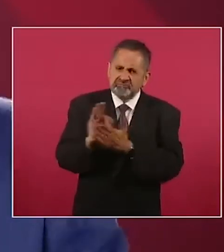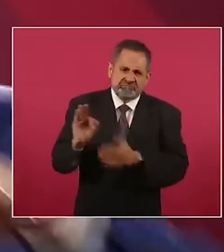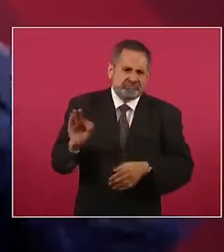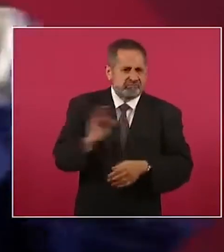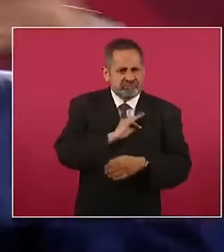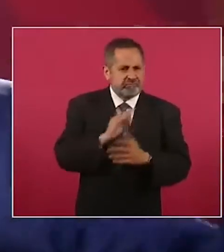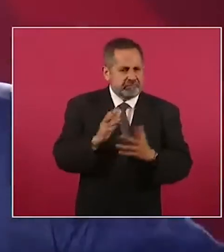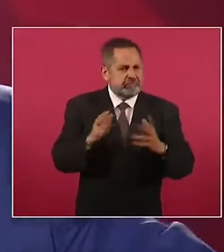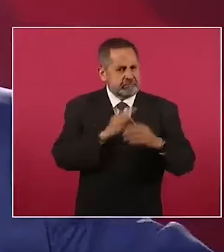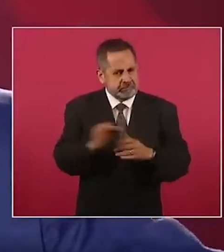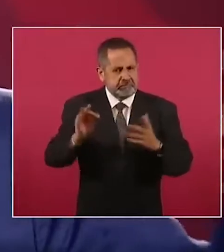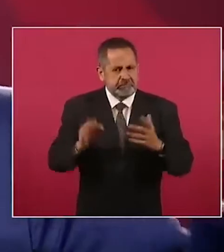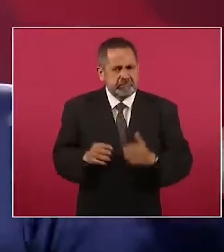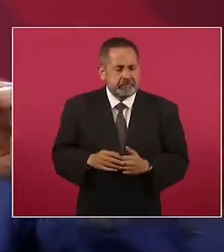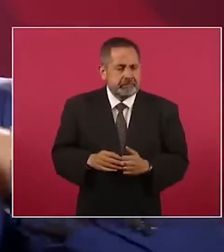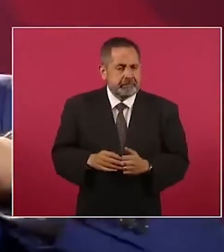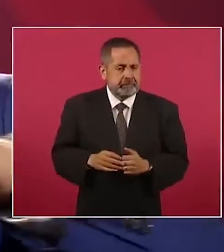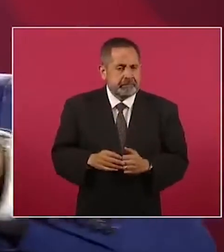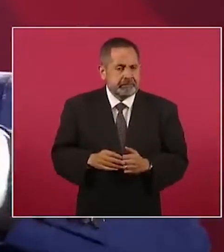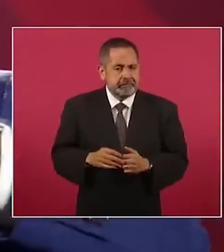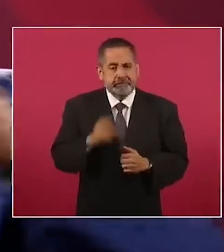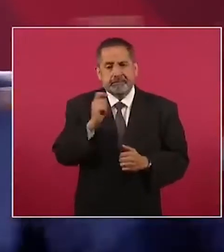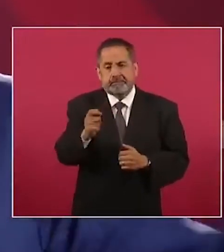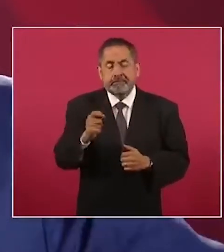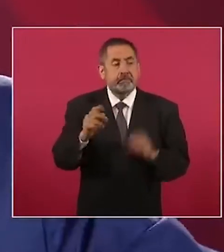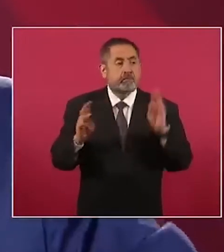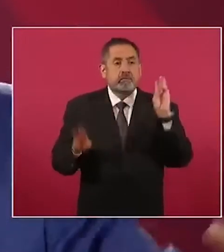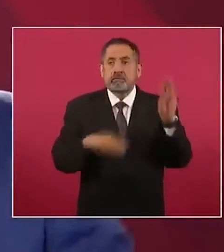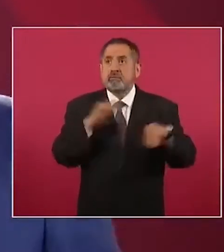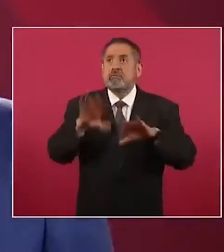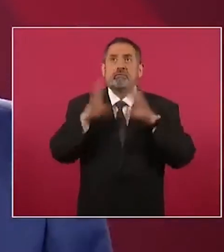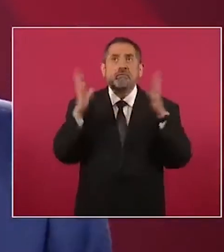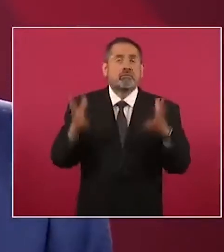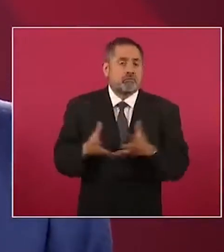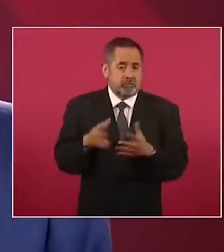este es un la crisis mundial